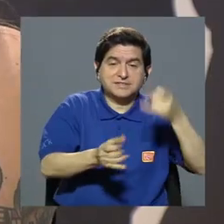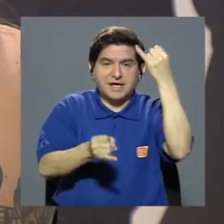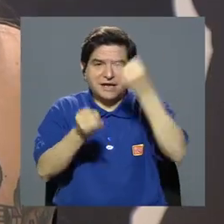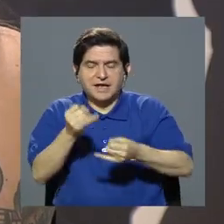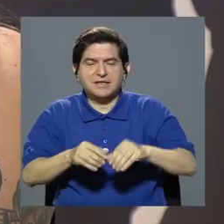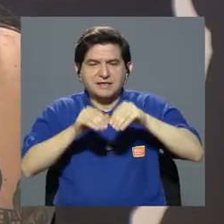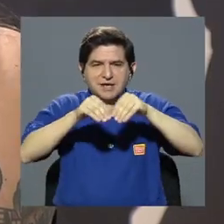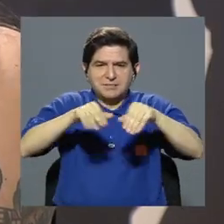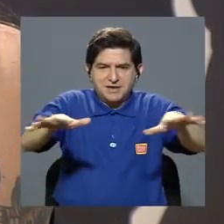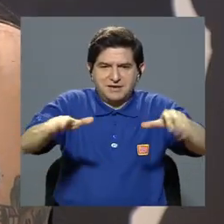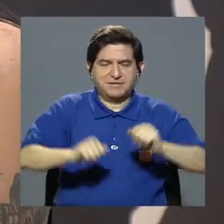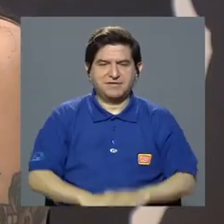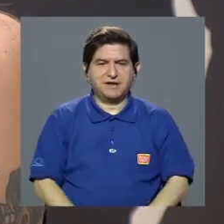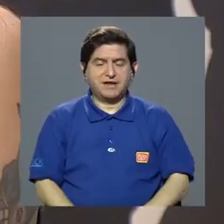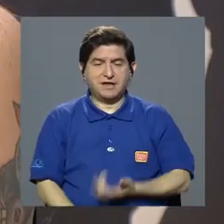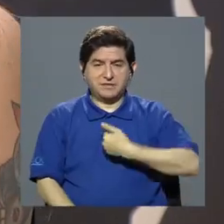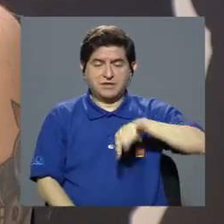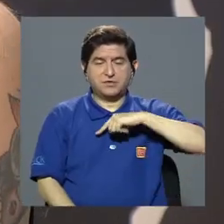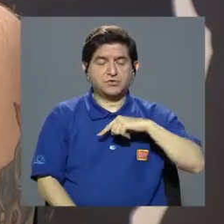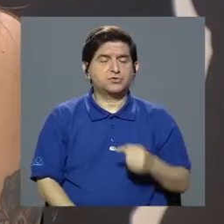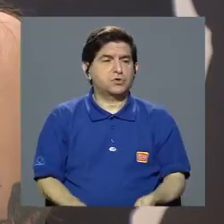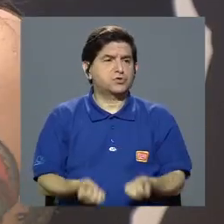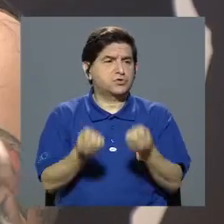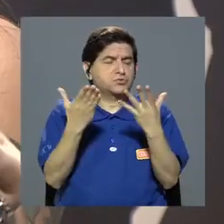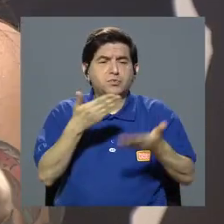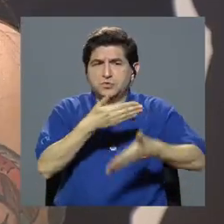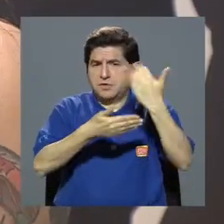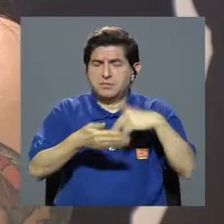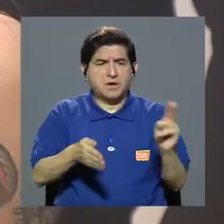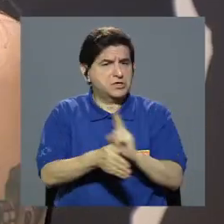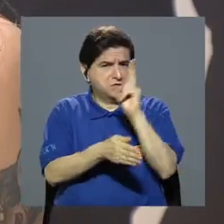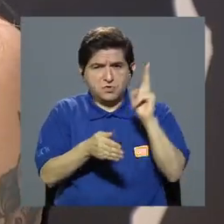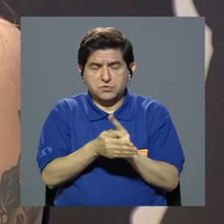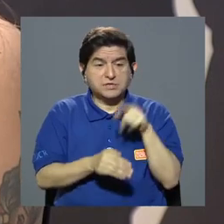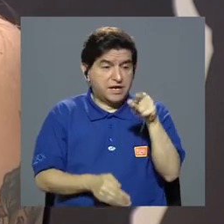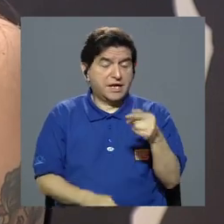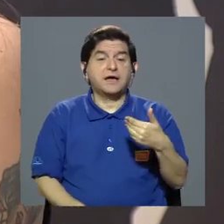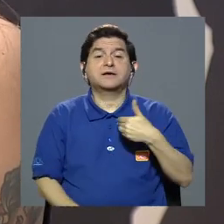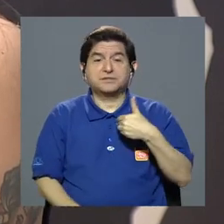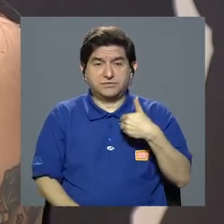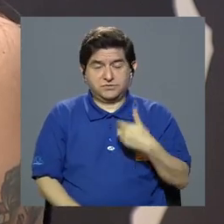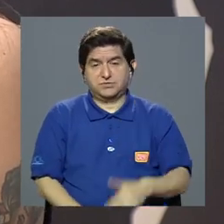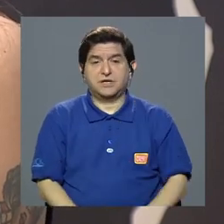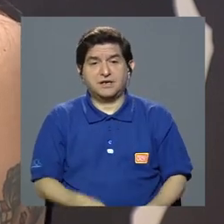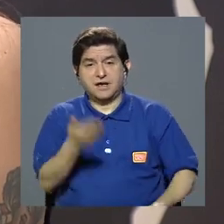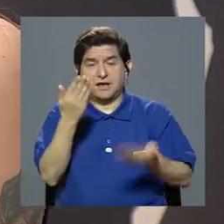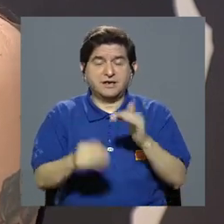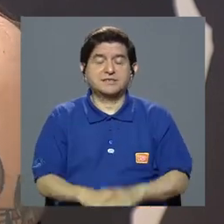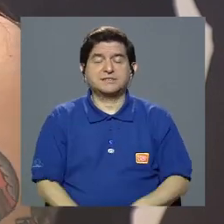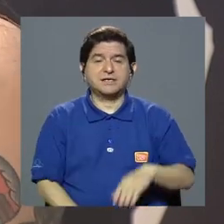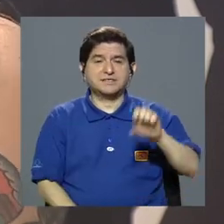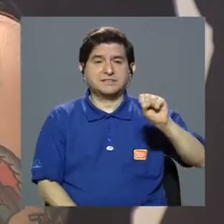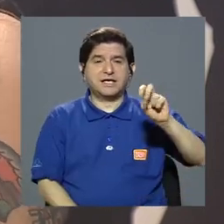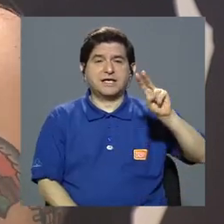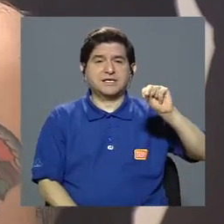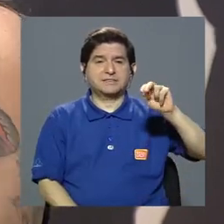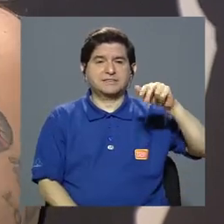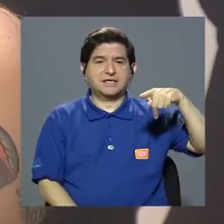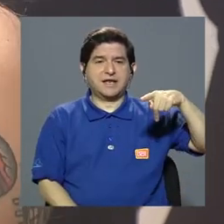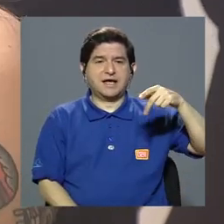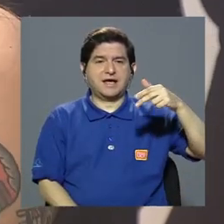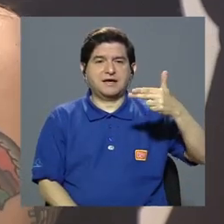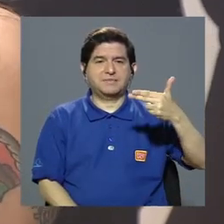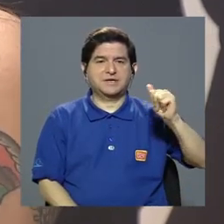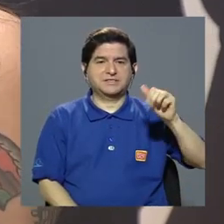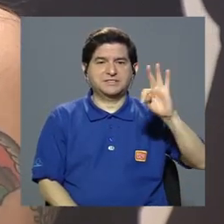que nosotros nos acordamos de unas cuantas pero no fuimos usuarios de un montón que existieron a estos chicos tuvieron por decirte un snapshot que en este momento